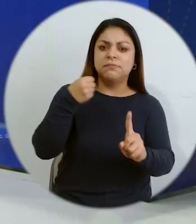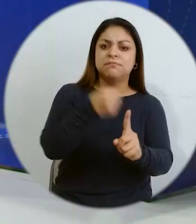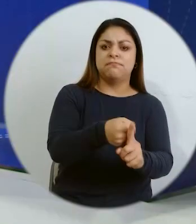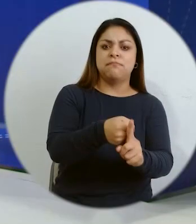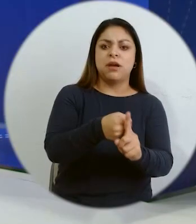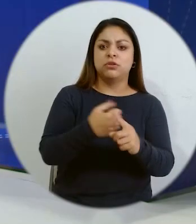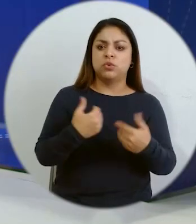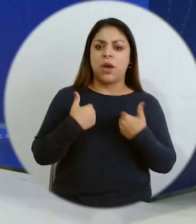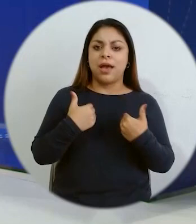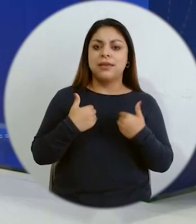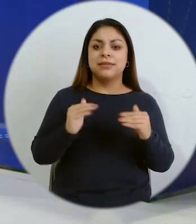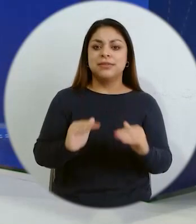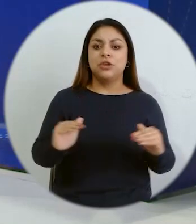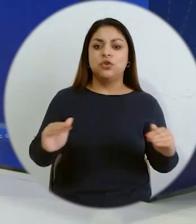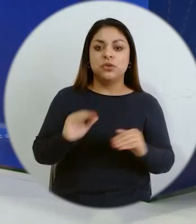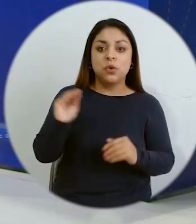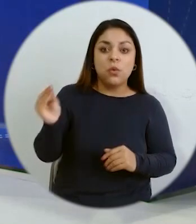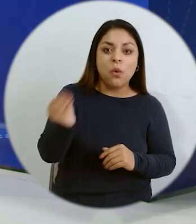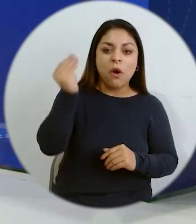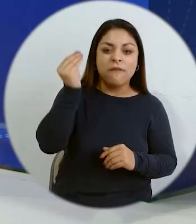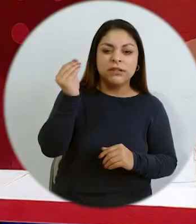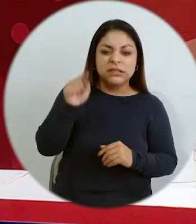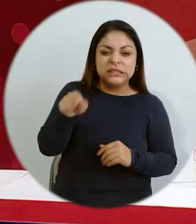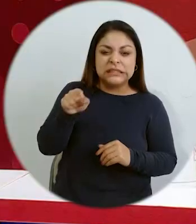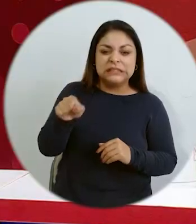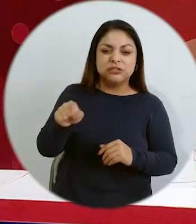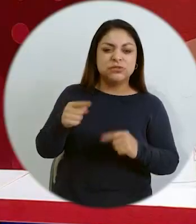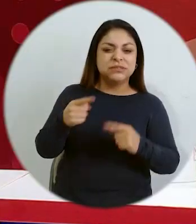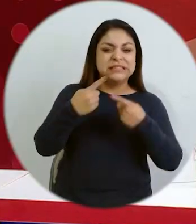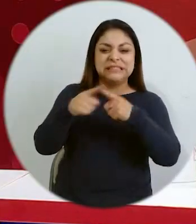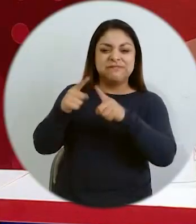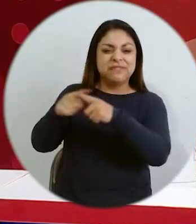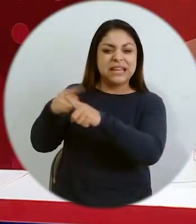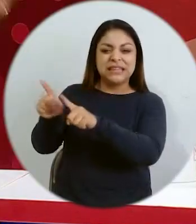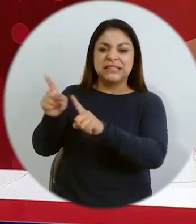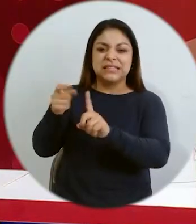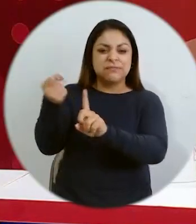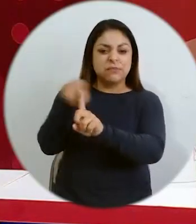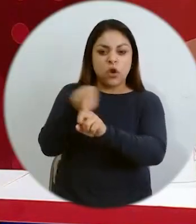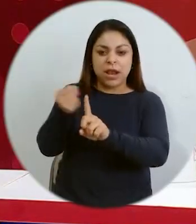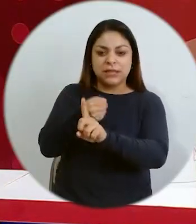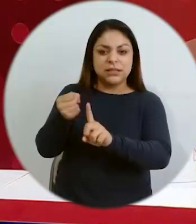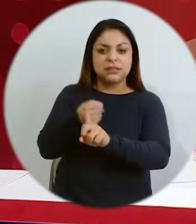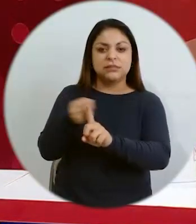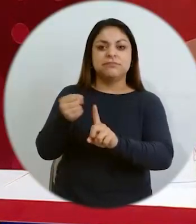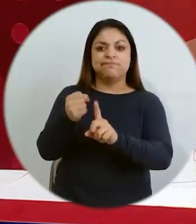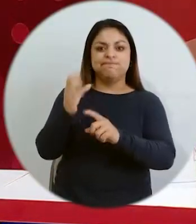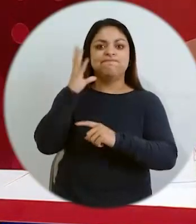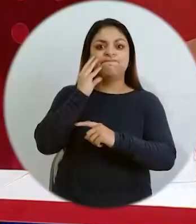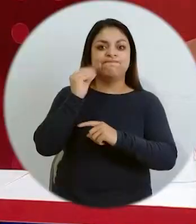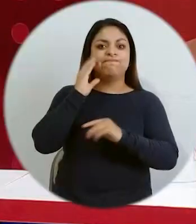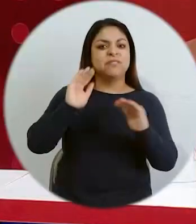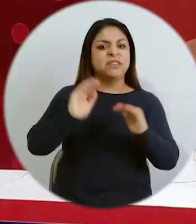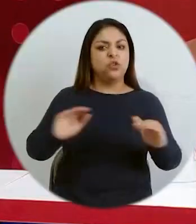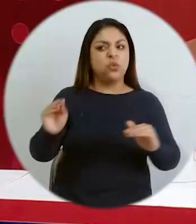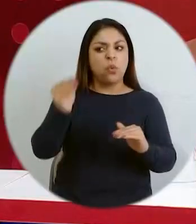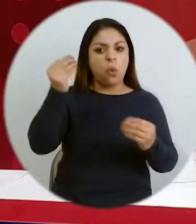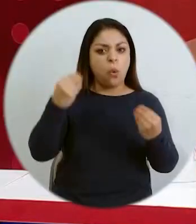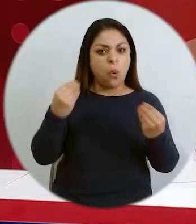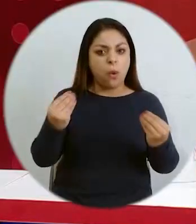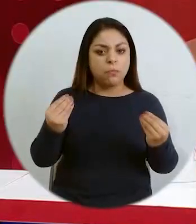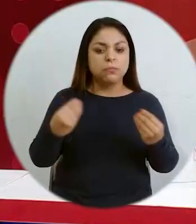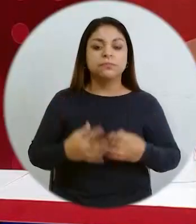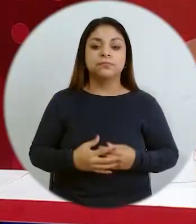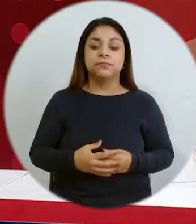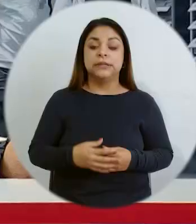que tiene en niñez y adolescencia estas diferentes manifestaciones de violencia que está viviendo nuestra niñez